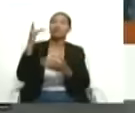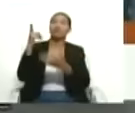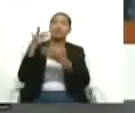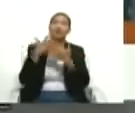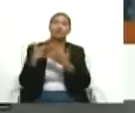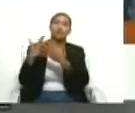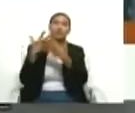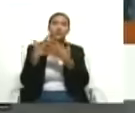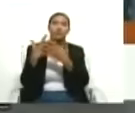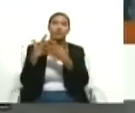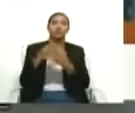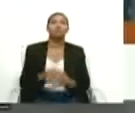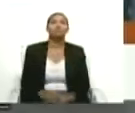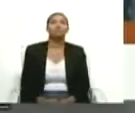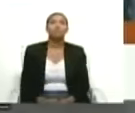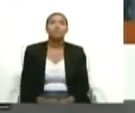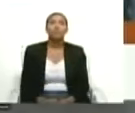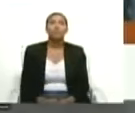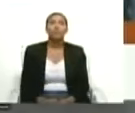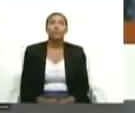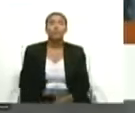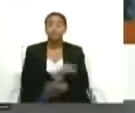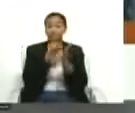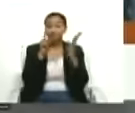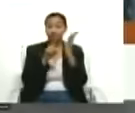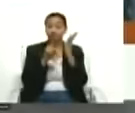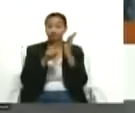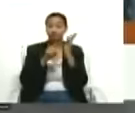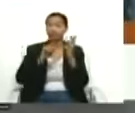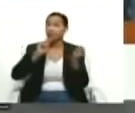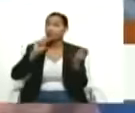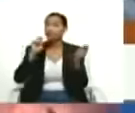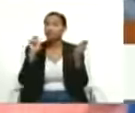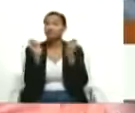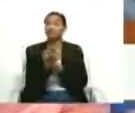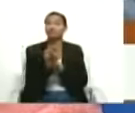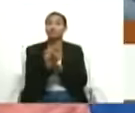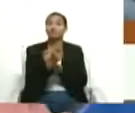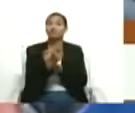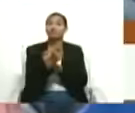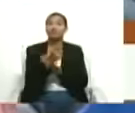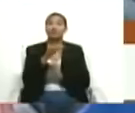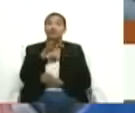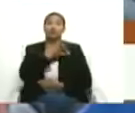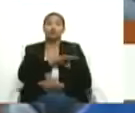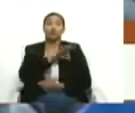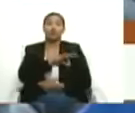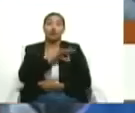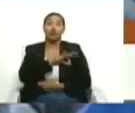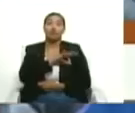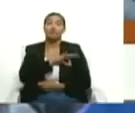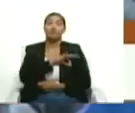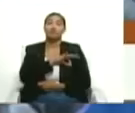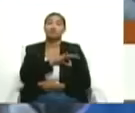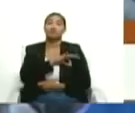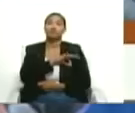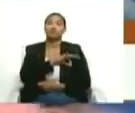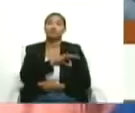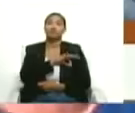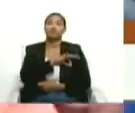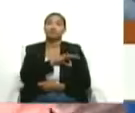La cuarta transformación es lo social, la renovación del modelo, como hemos venido